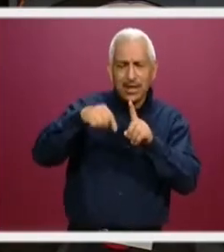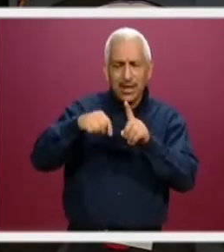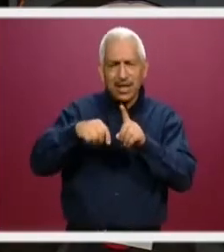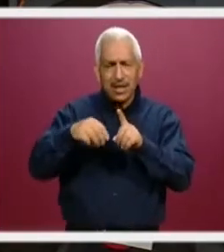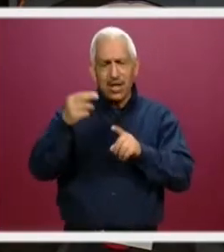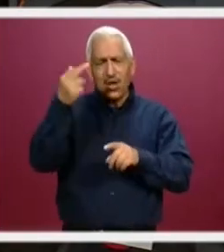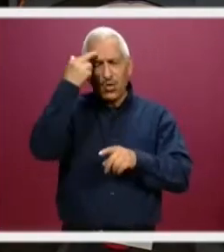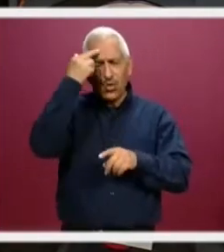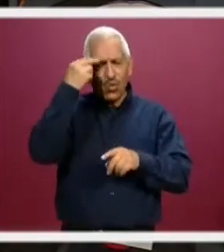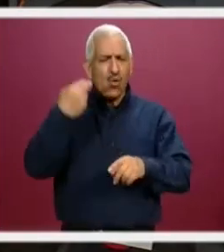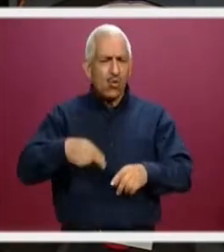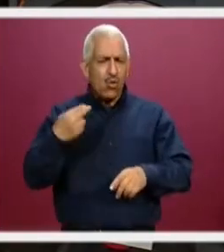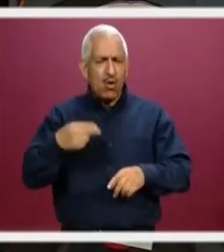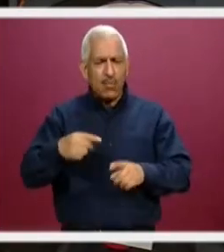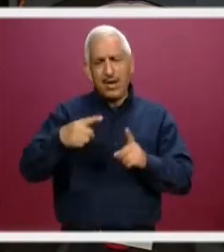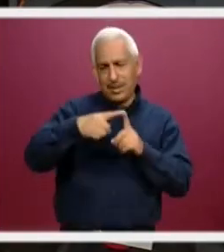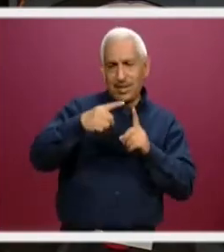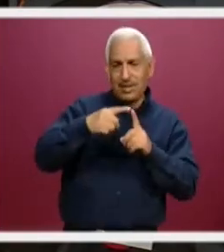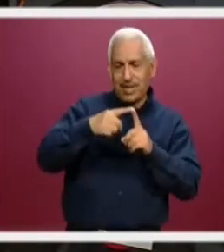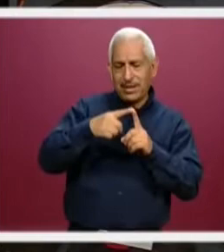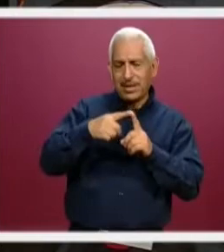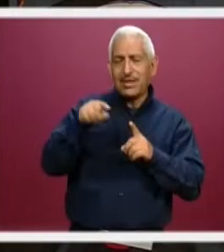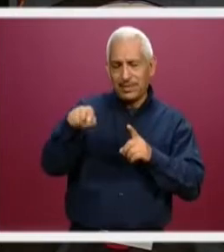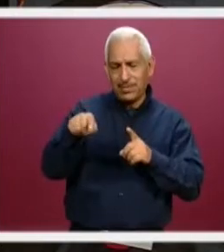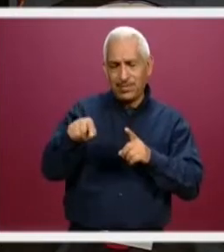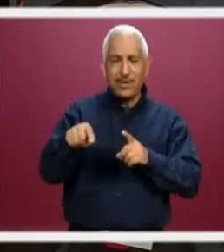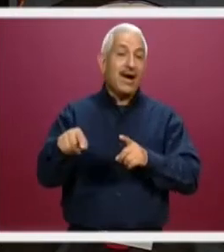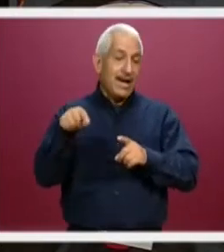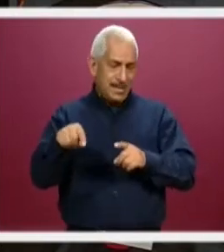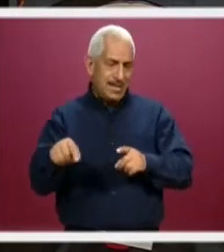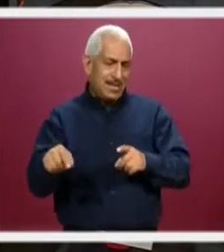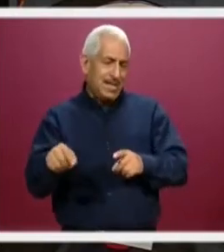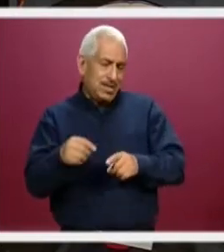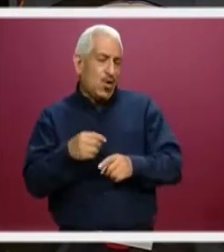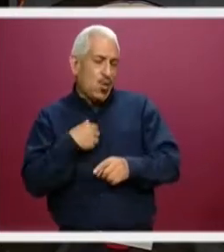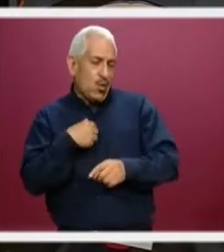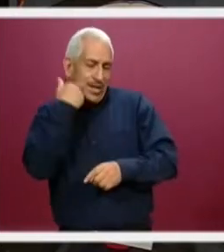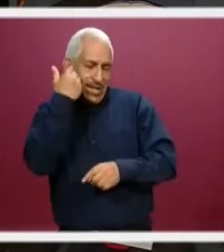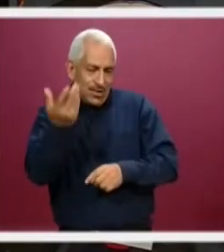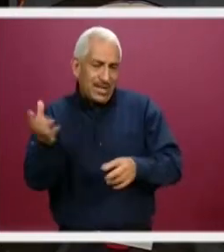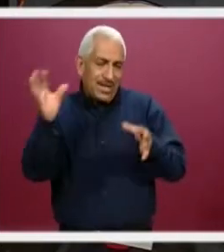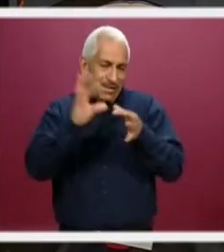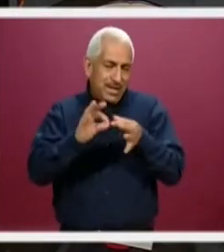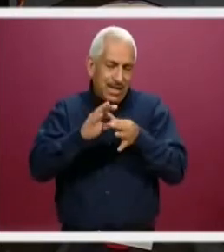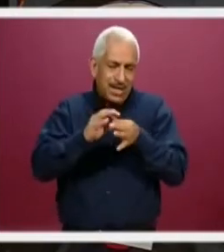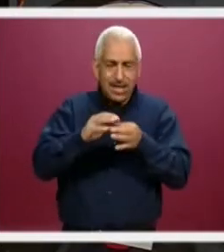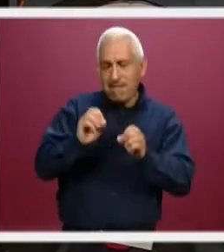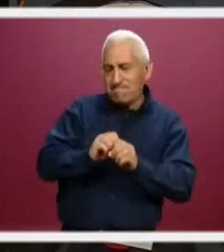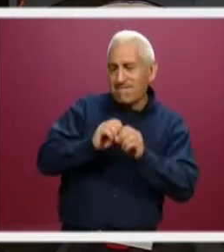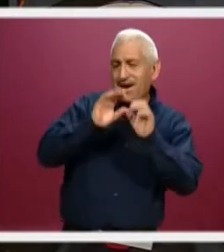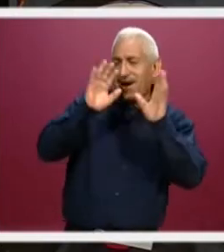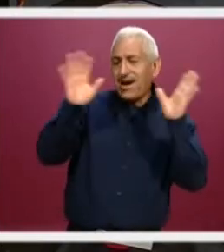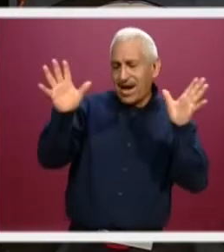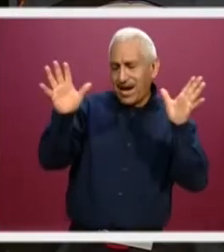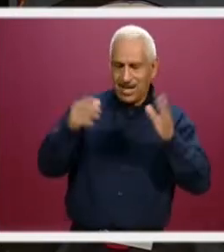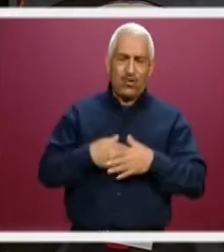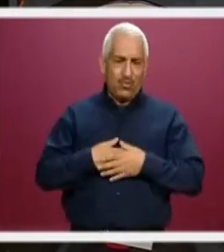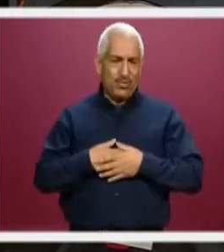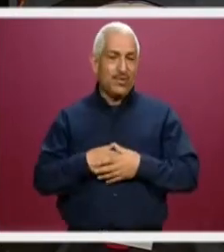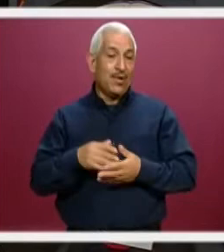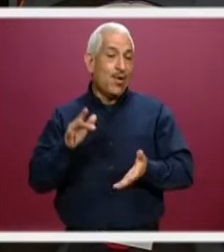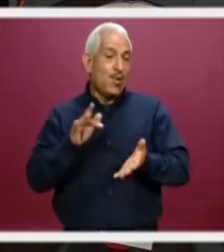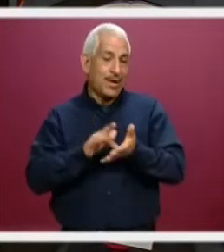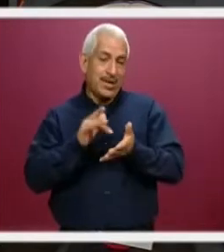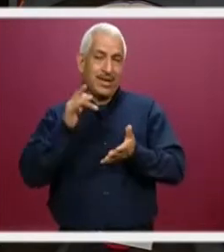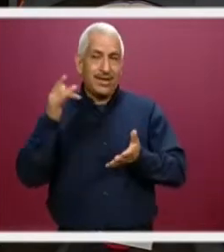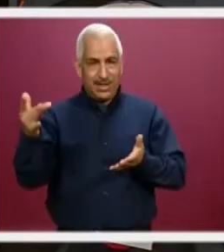espero que esta clase te haya ayudado mucho que te haya gustado mucho mi nombre es la maestra justin machorro y agradezco muchísimo